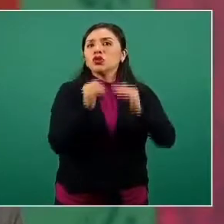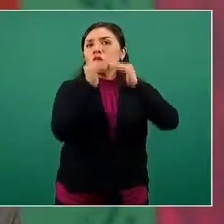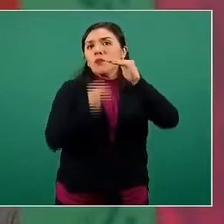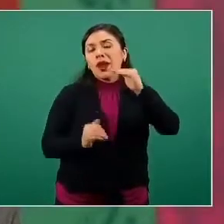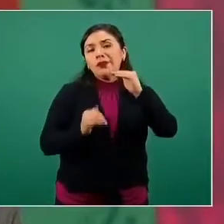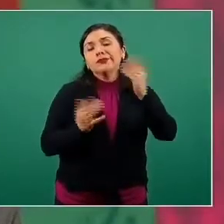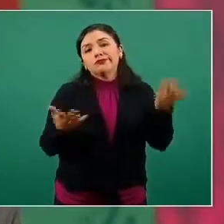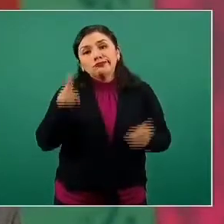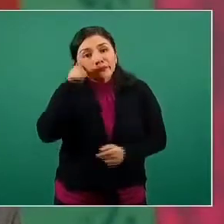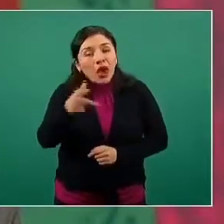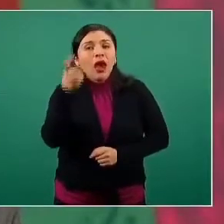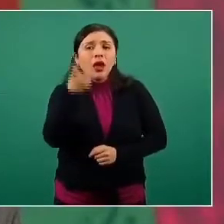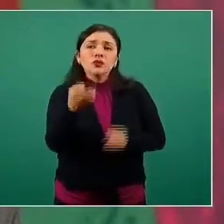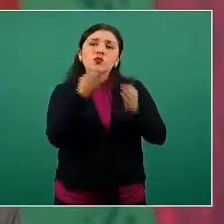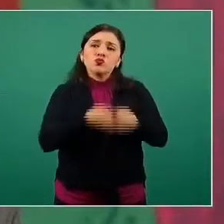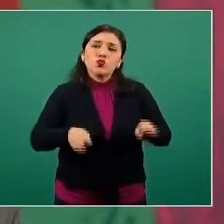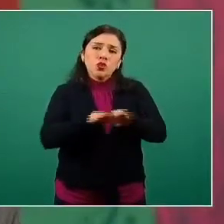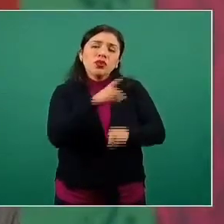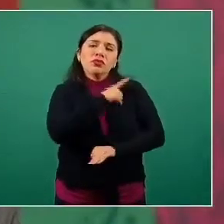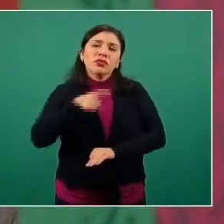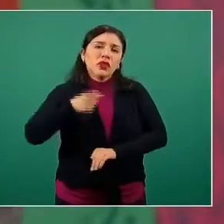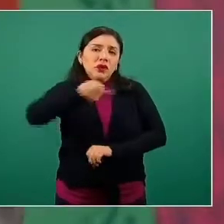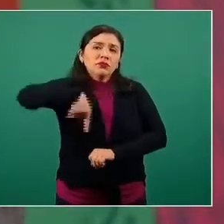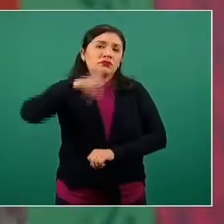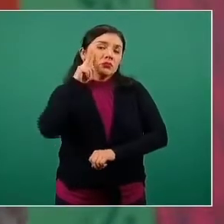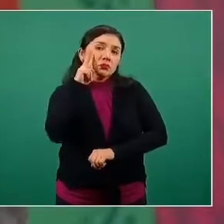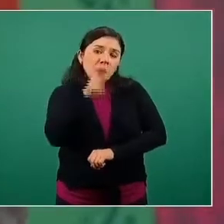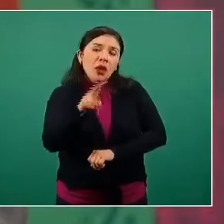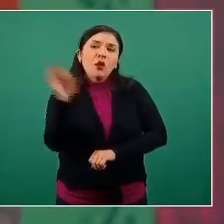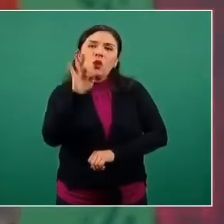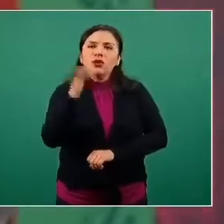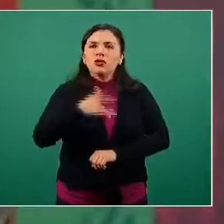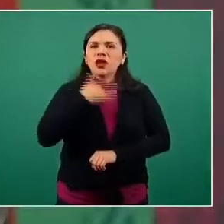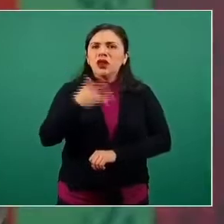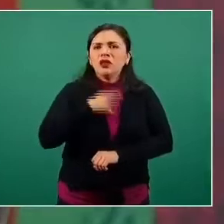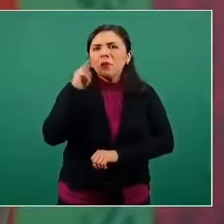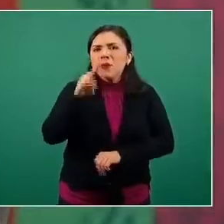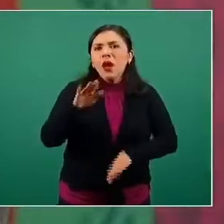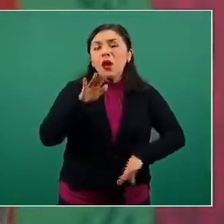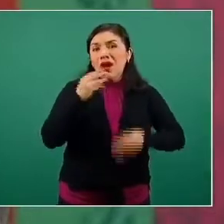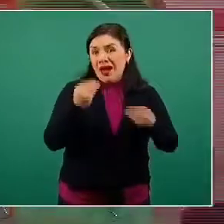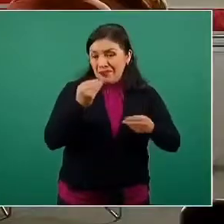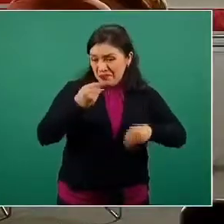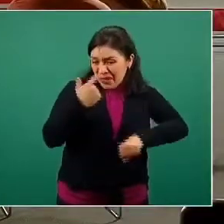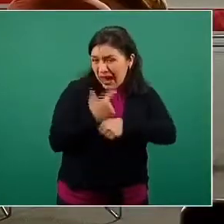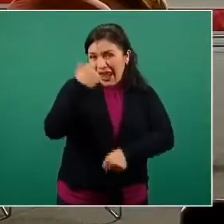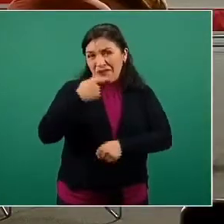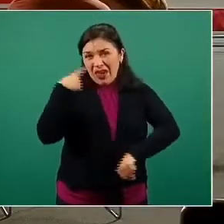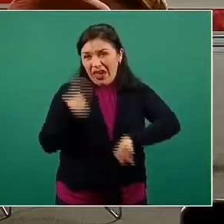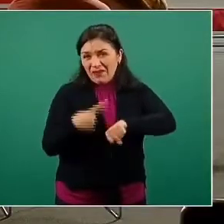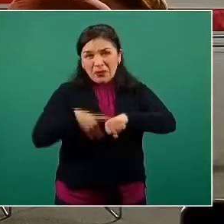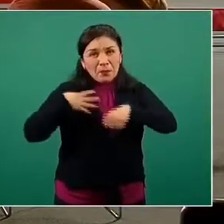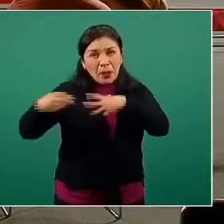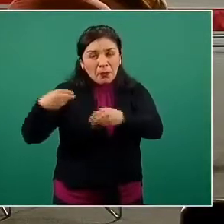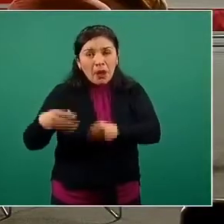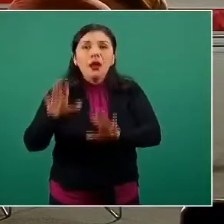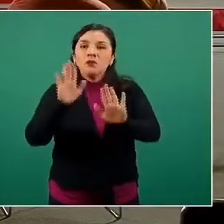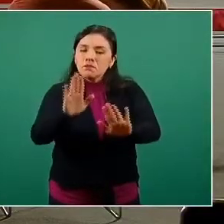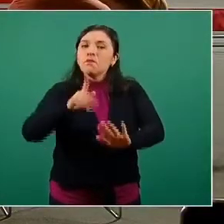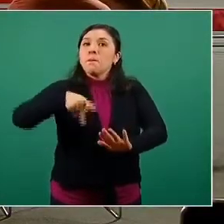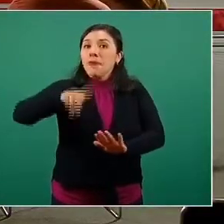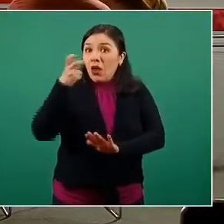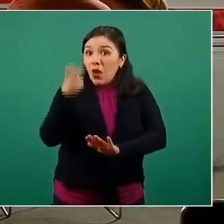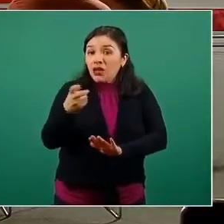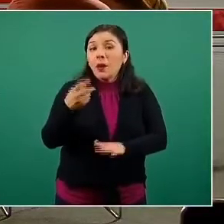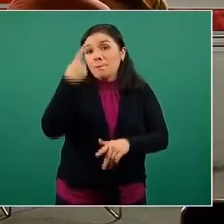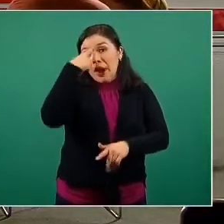eso es importante tenerlo presente cuando apreciamos cuál es la intensidad de la epidemia. Sin embargo, estas